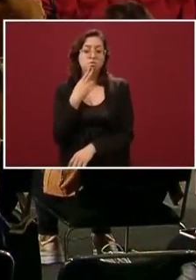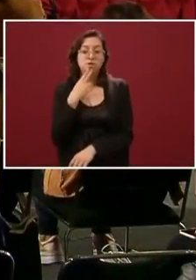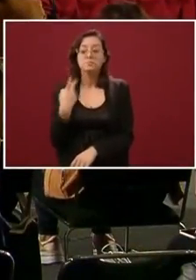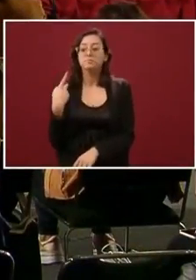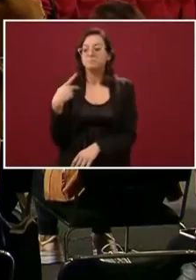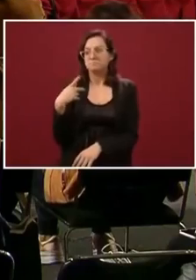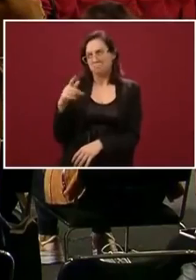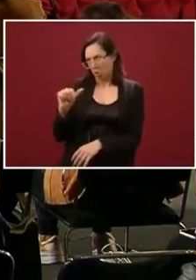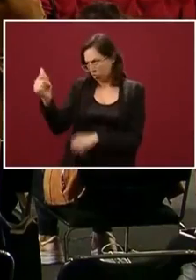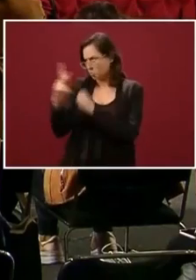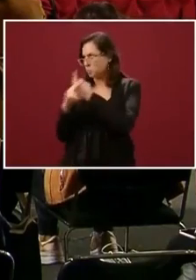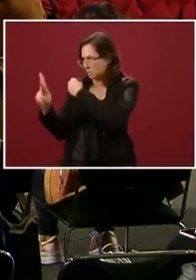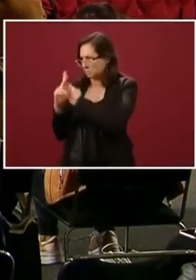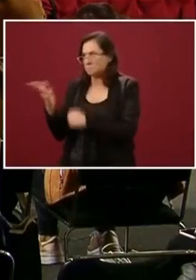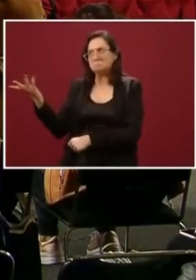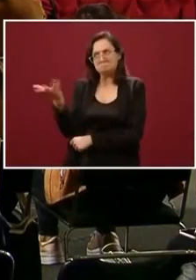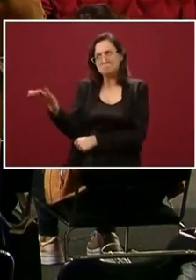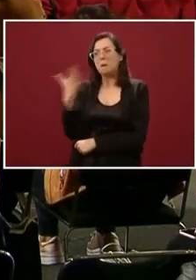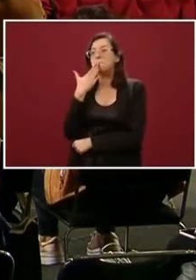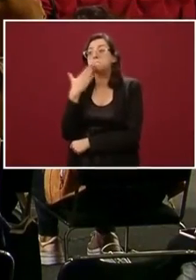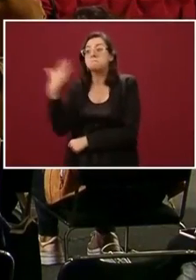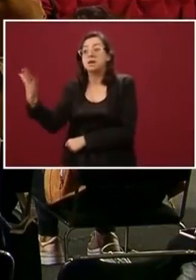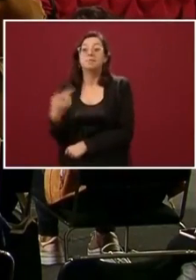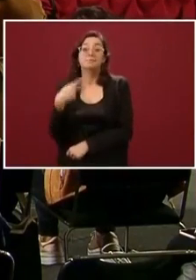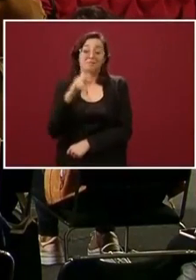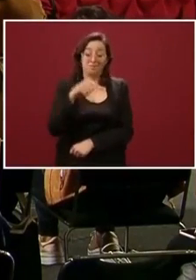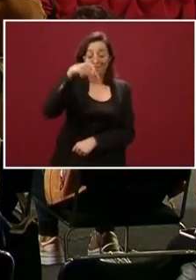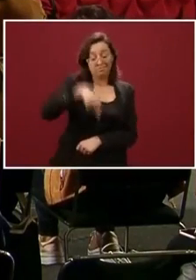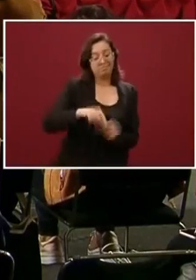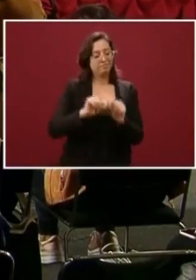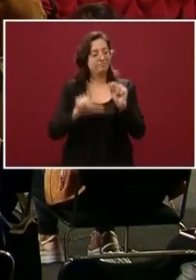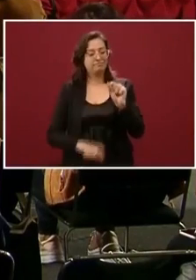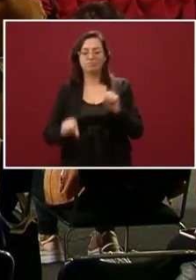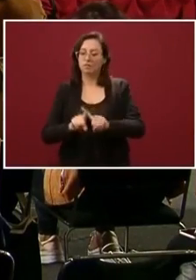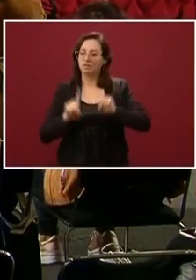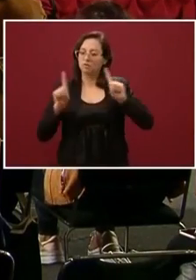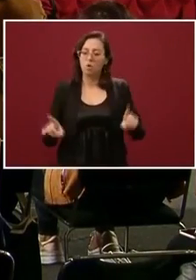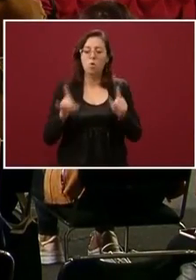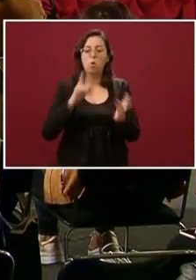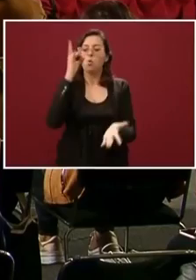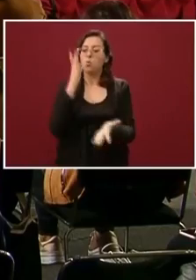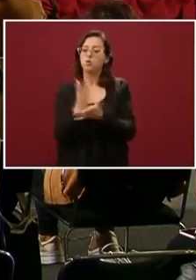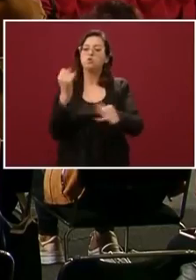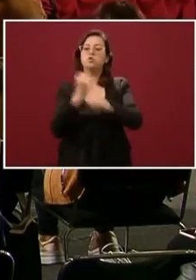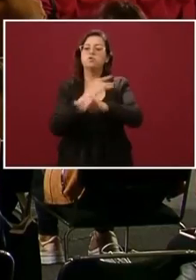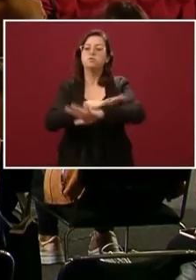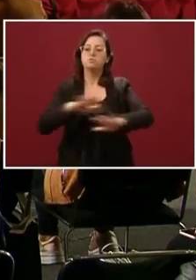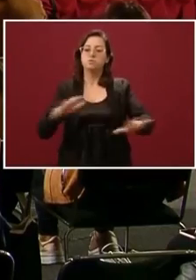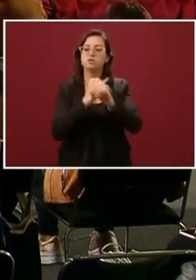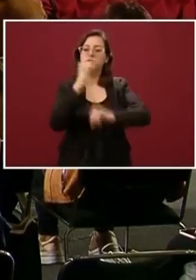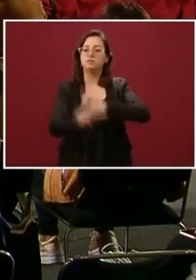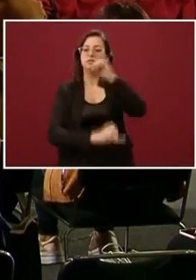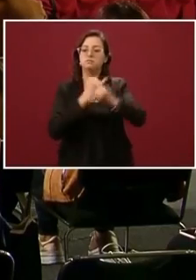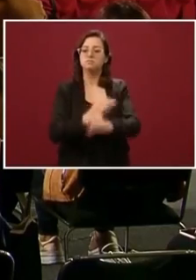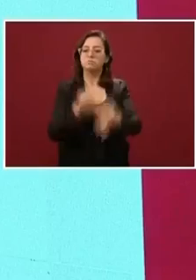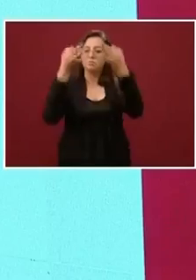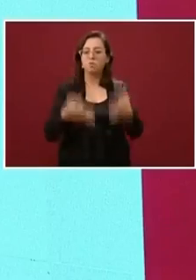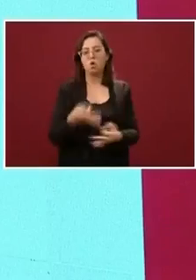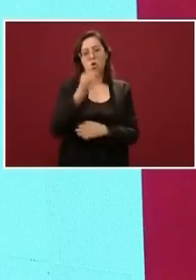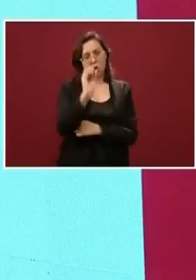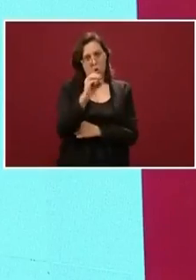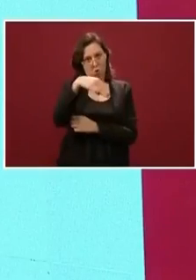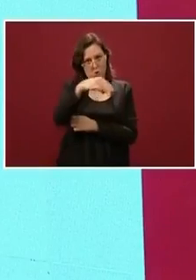pero nosotros para presentar sí una información oficial nos tenemos sí que referir a la información internacional oficial, que es la que